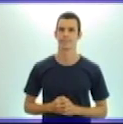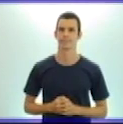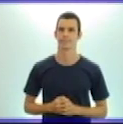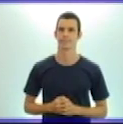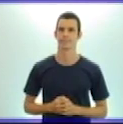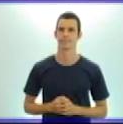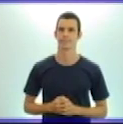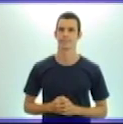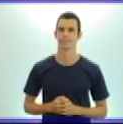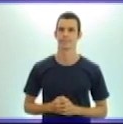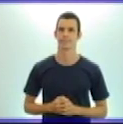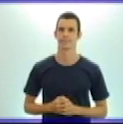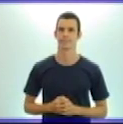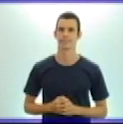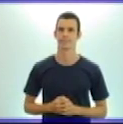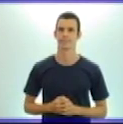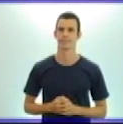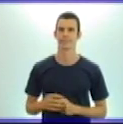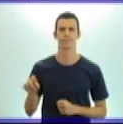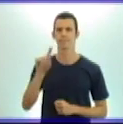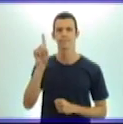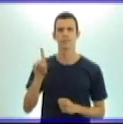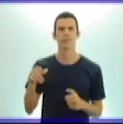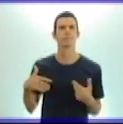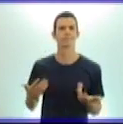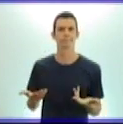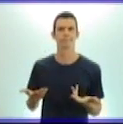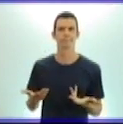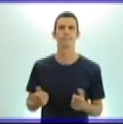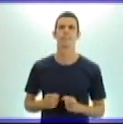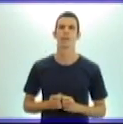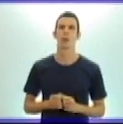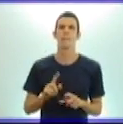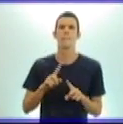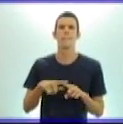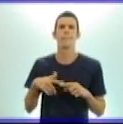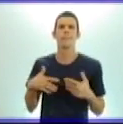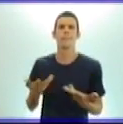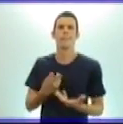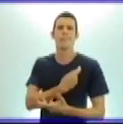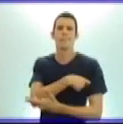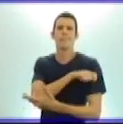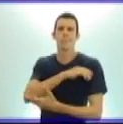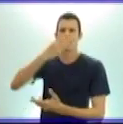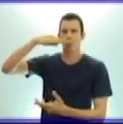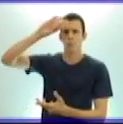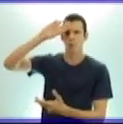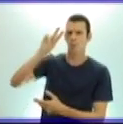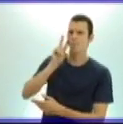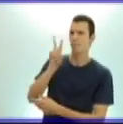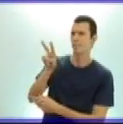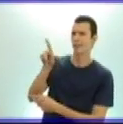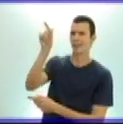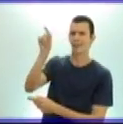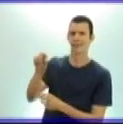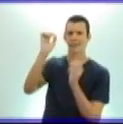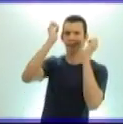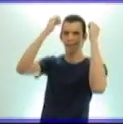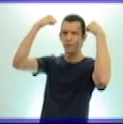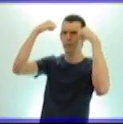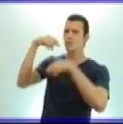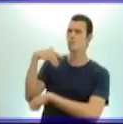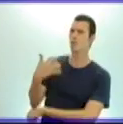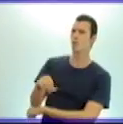copiar. ¿Por qué el pueblo bautizó a Camilo Cienfuegos como el héroe de Yaguajay?